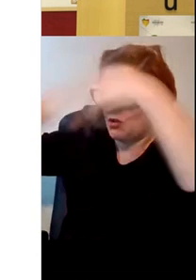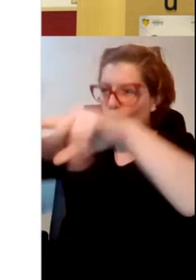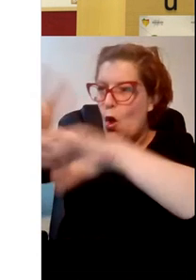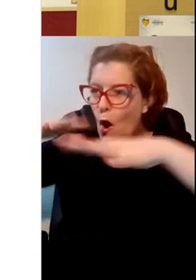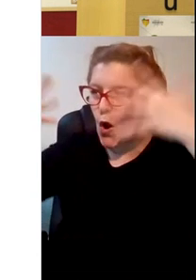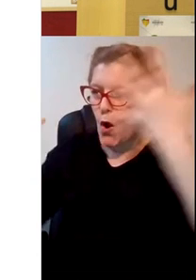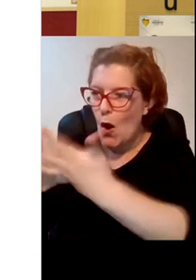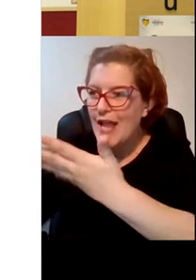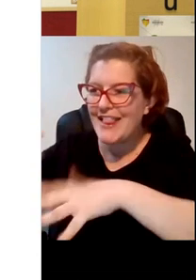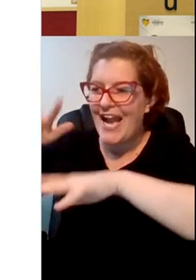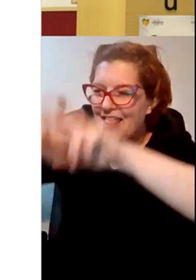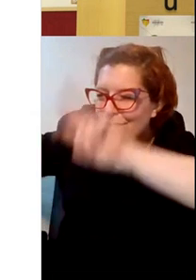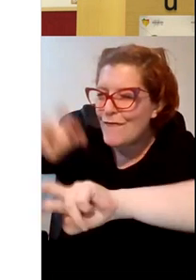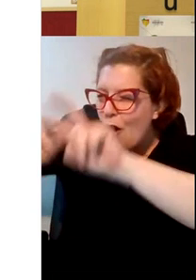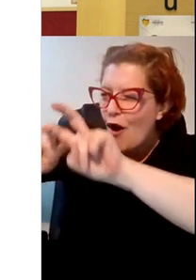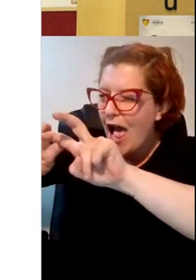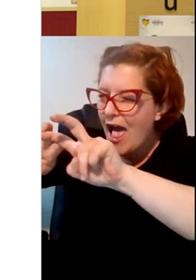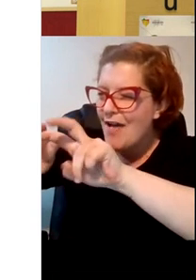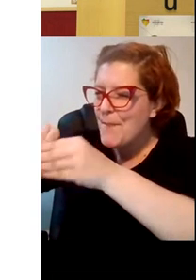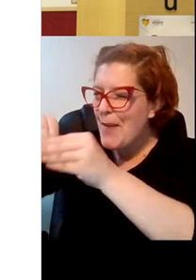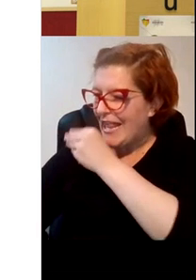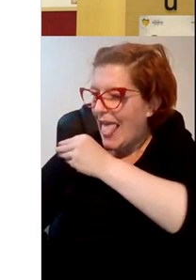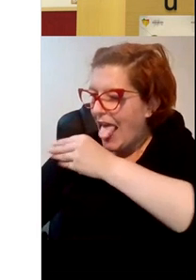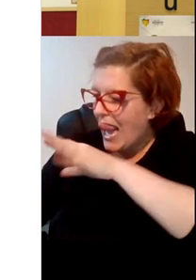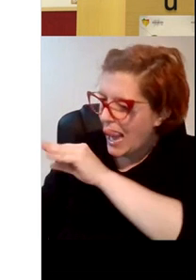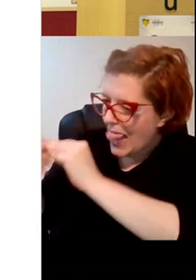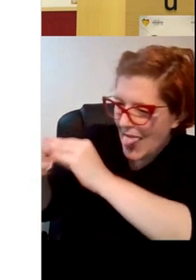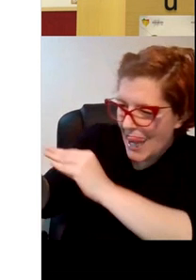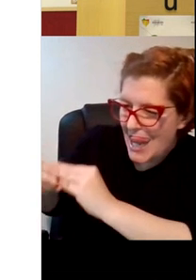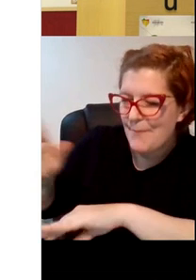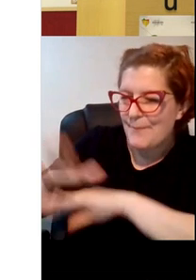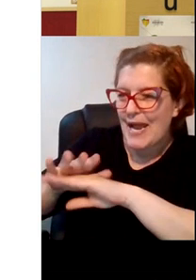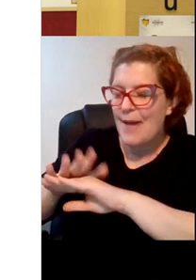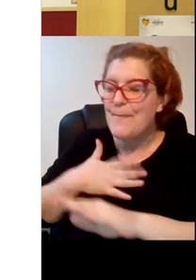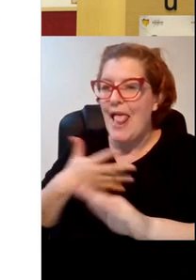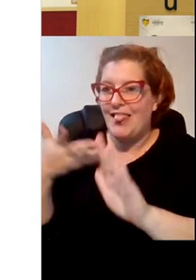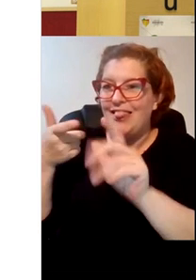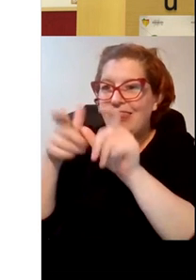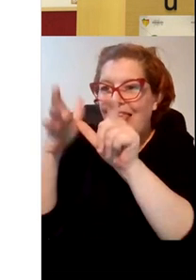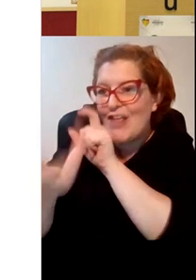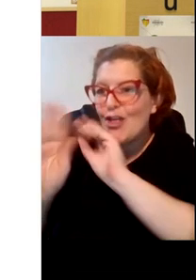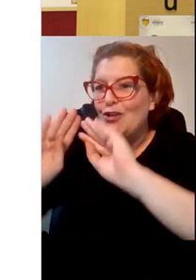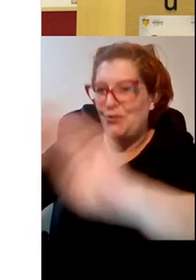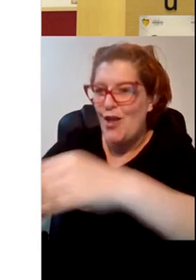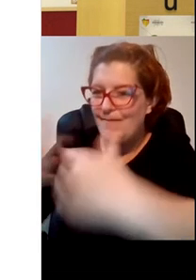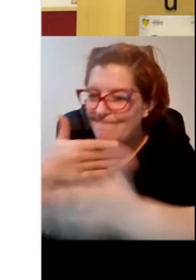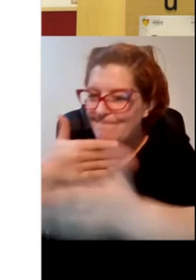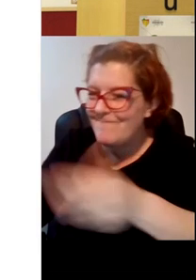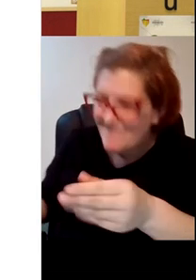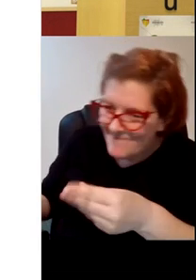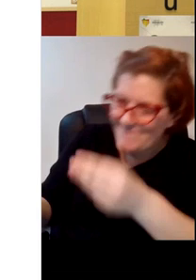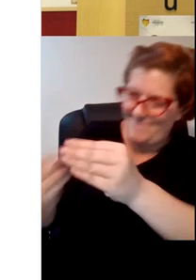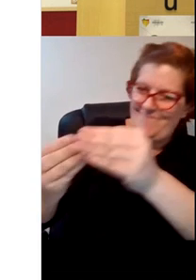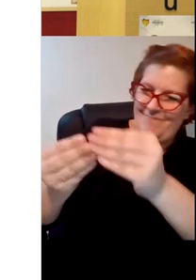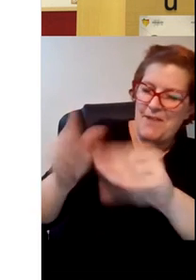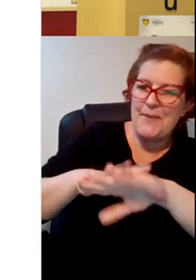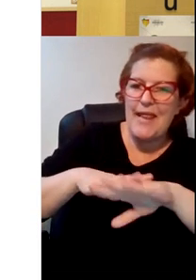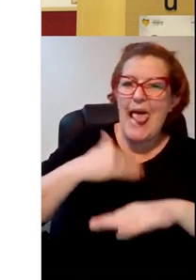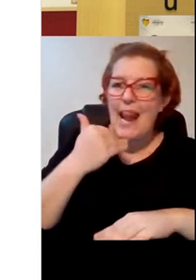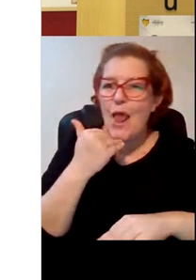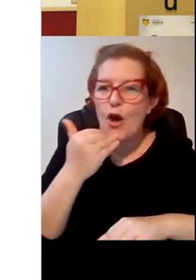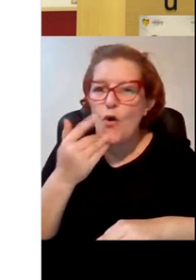material en la red que complementarán esa definición o que de alguna manera completar aunque fuera